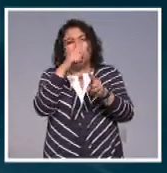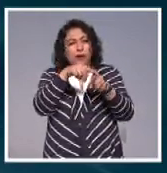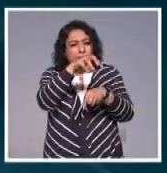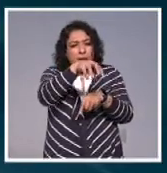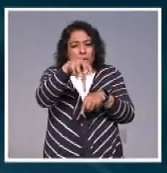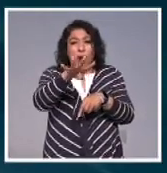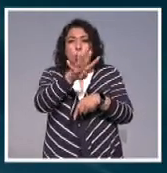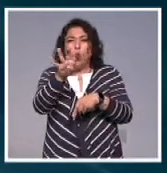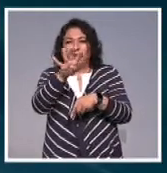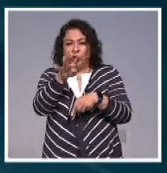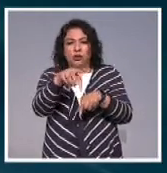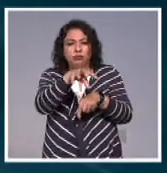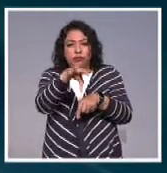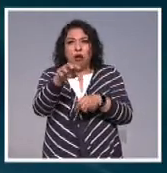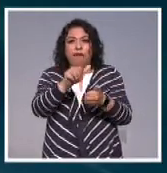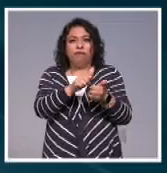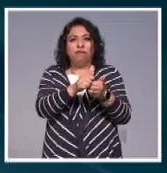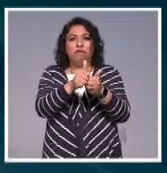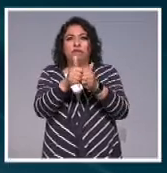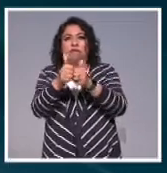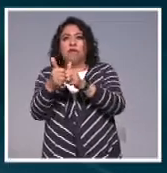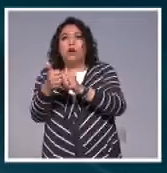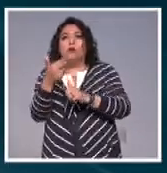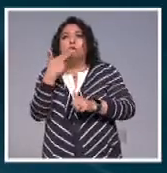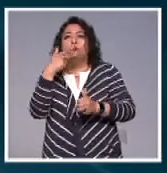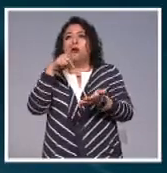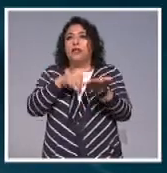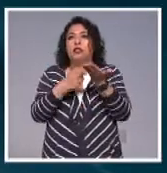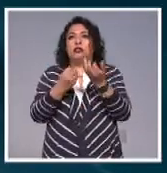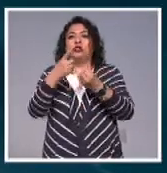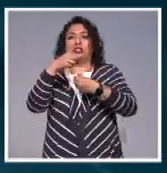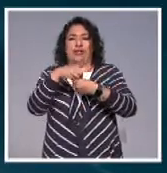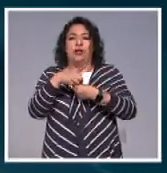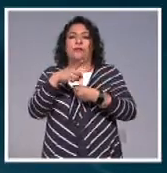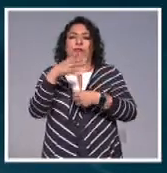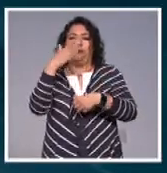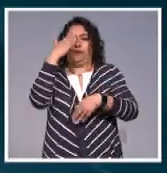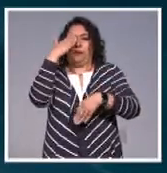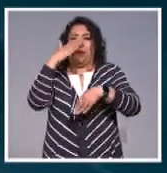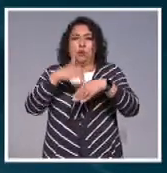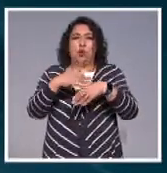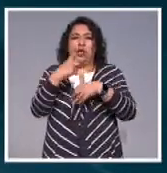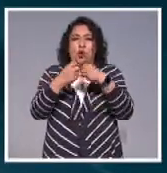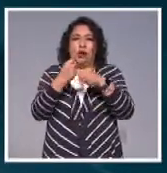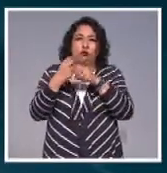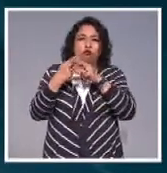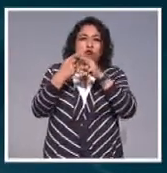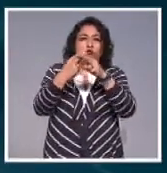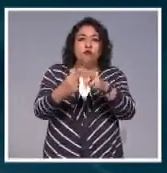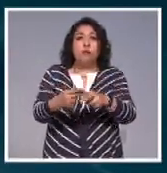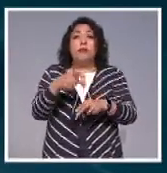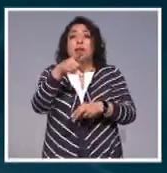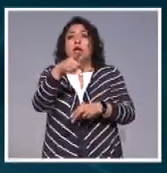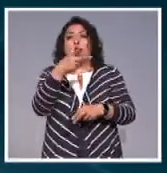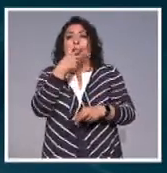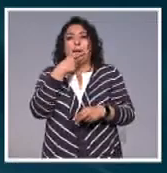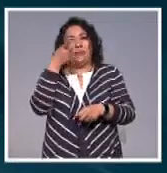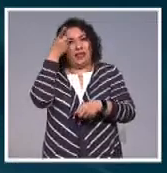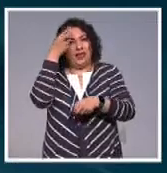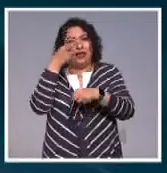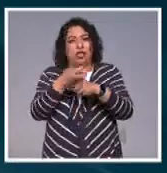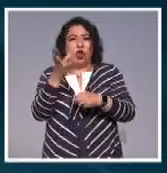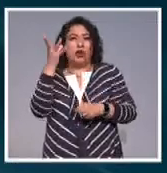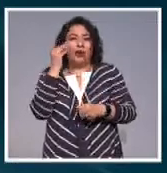de exhibición su evolución y función dentro de la sociedad. Para conmemorar su primer aniversario, el académico y director